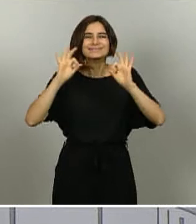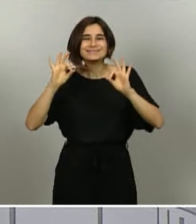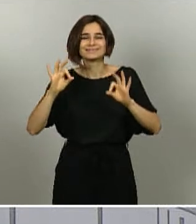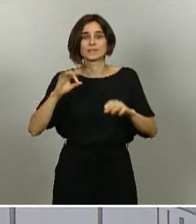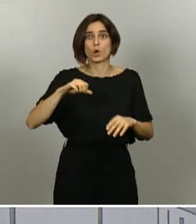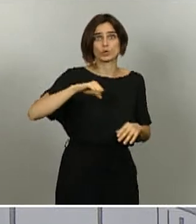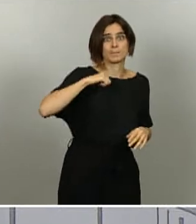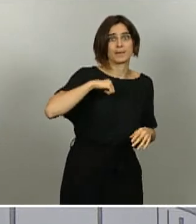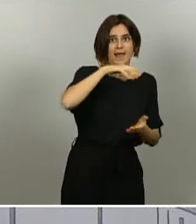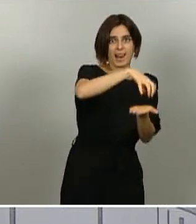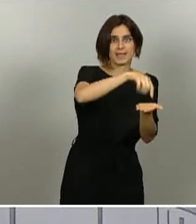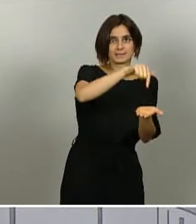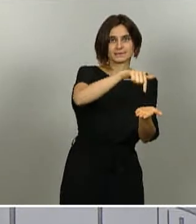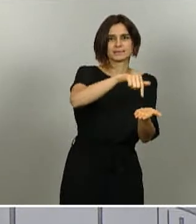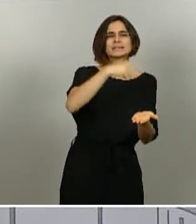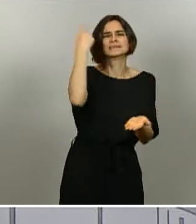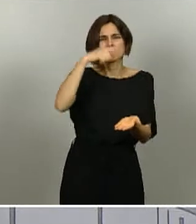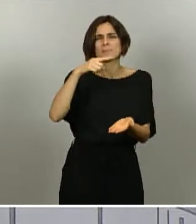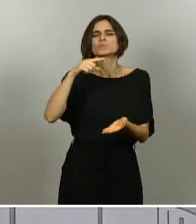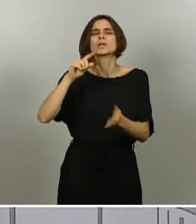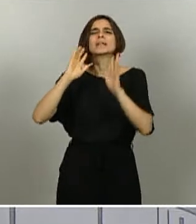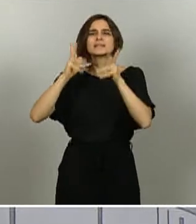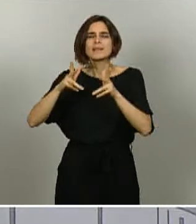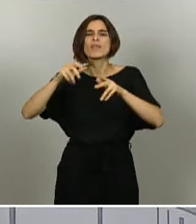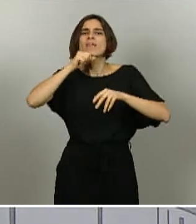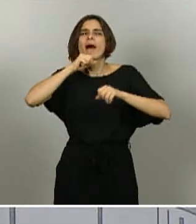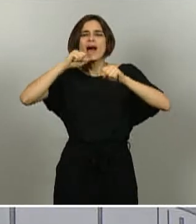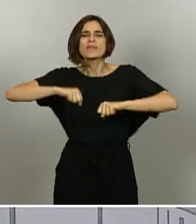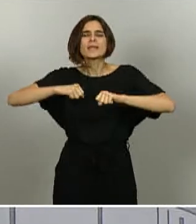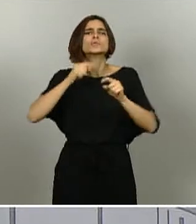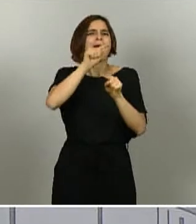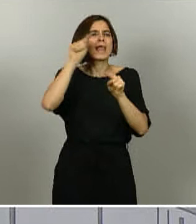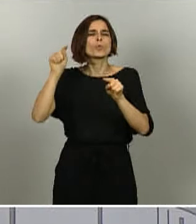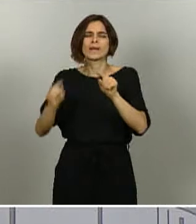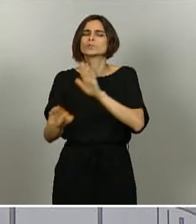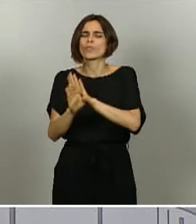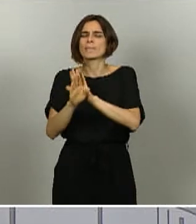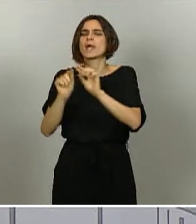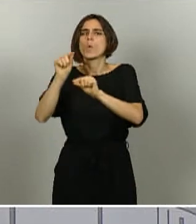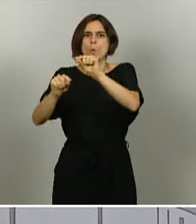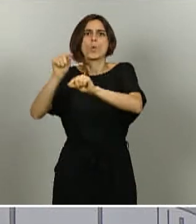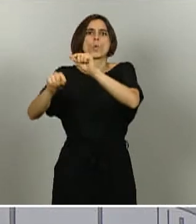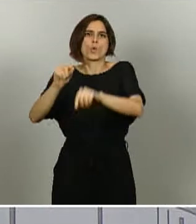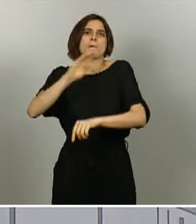queda algún foco en alguna residencia de ancianos o de algún centro sociosanitario, muy pocos, y debe de quedar